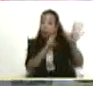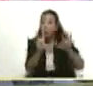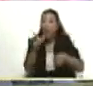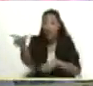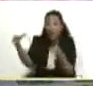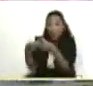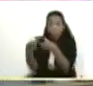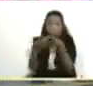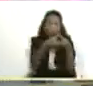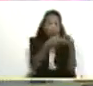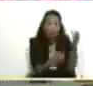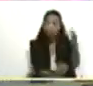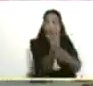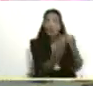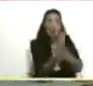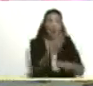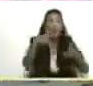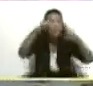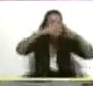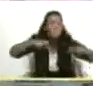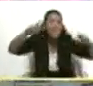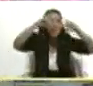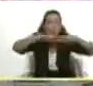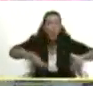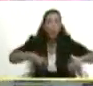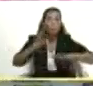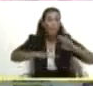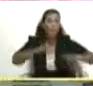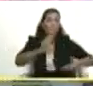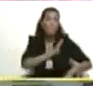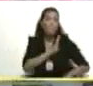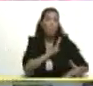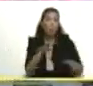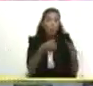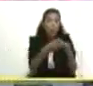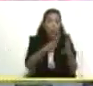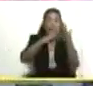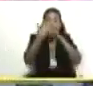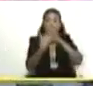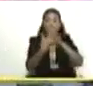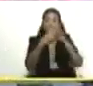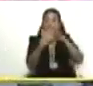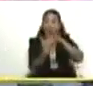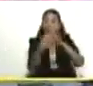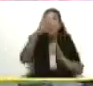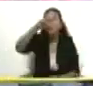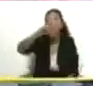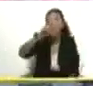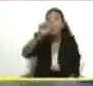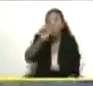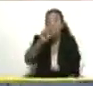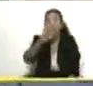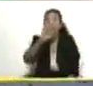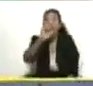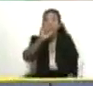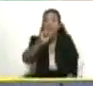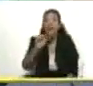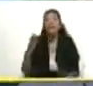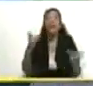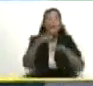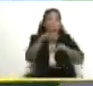Ellos, el Grupo Madera, hizo una investigación de los ritmos. ¿Por qué? Porque el barrio Marín era un barrio de gente que venía de